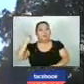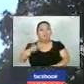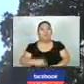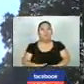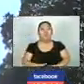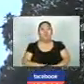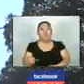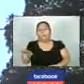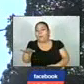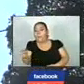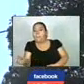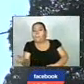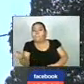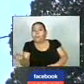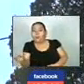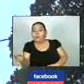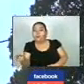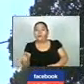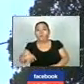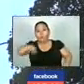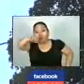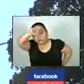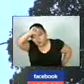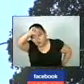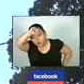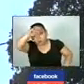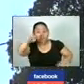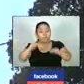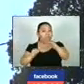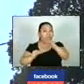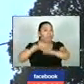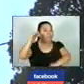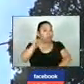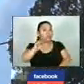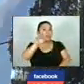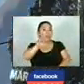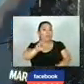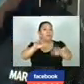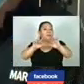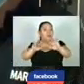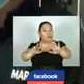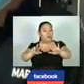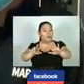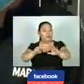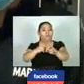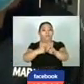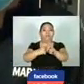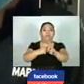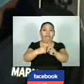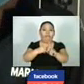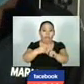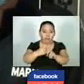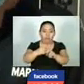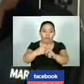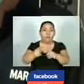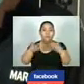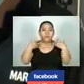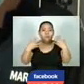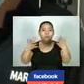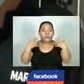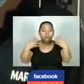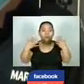estación cercana, en Puente Cuscatlán, sobrepasó 38 grados Celsius. Es decir, son temperaturas que a pesar de que son